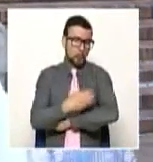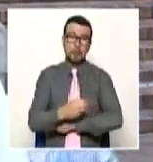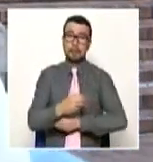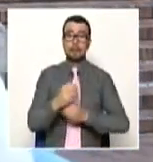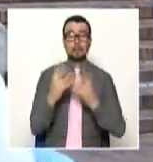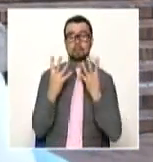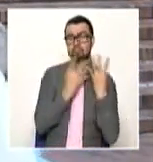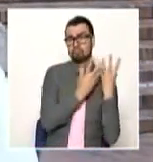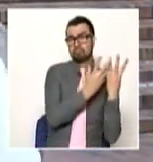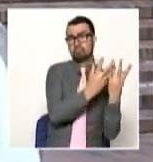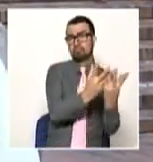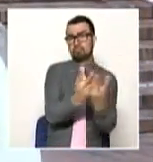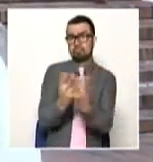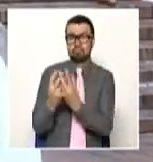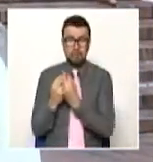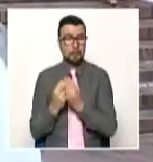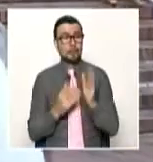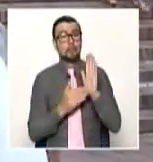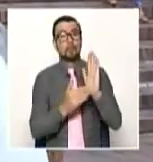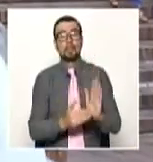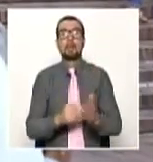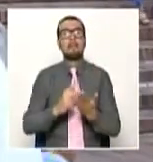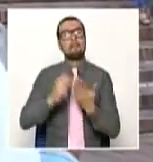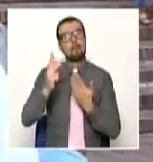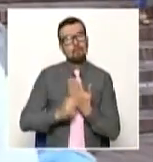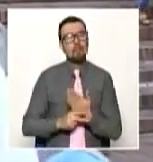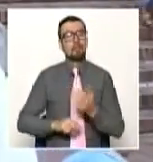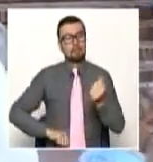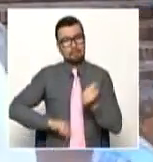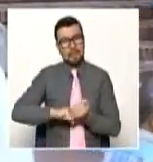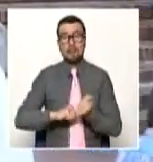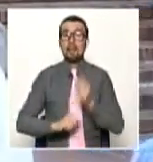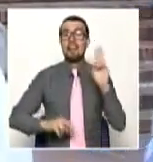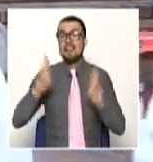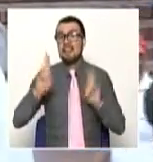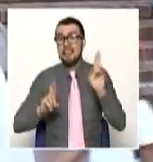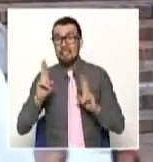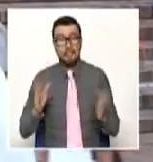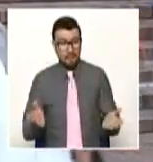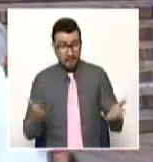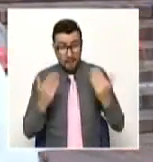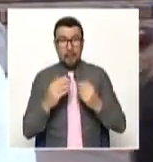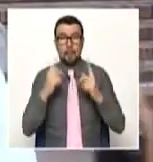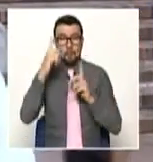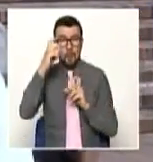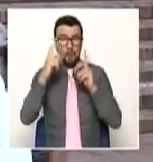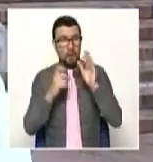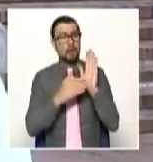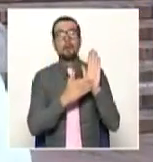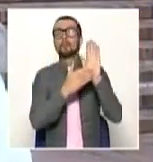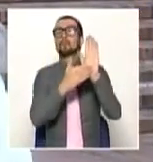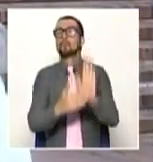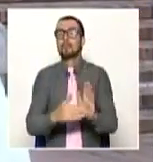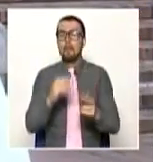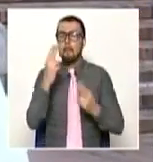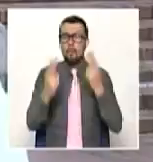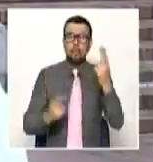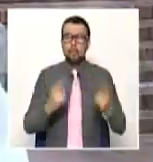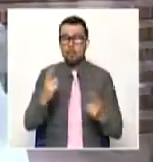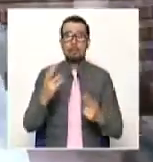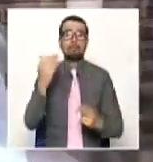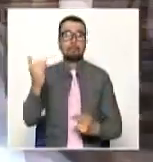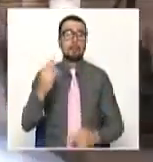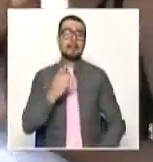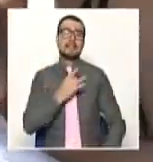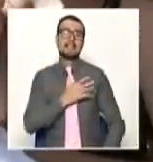que realizaremos. Tendremos proyectos de emprendimiento, rifas para las mamás, y saldrás en esta fotografía que será expuesta en museos en la ciudad de